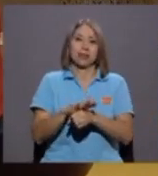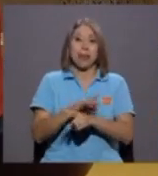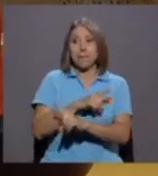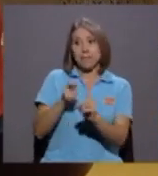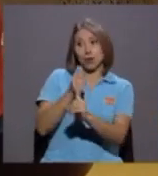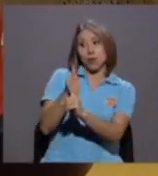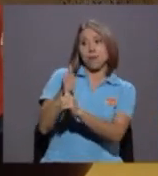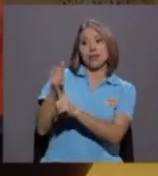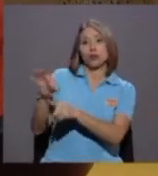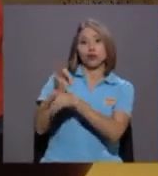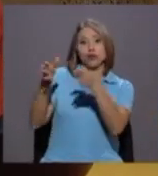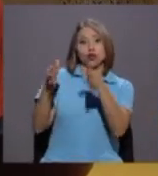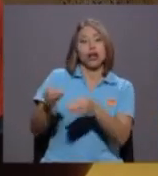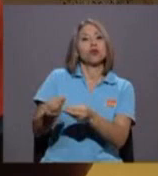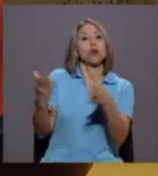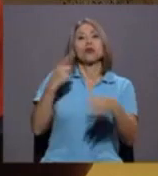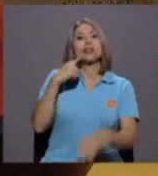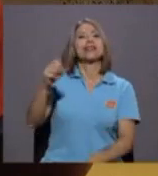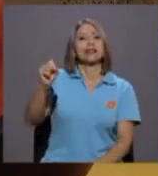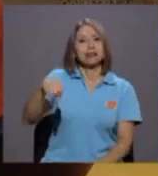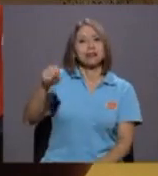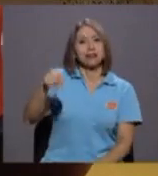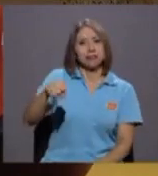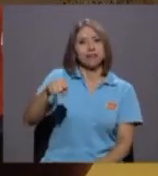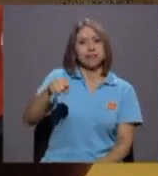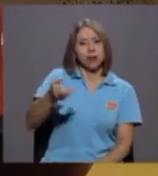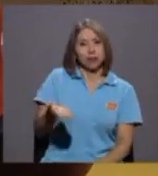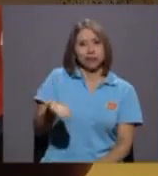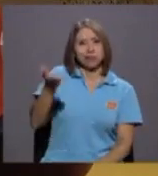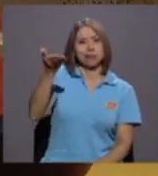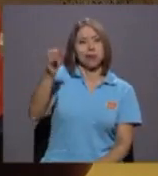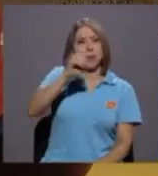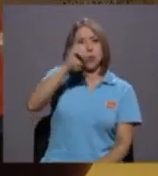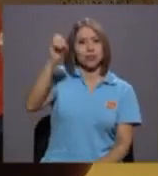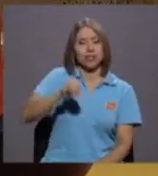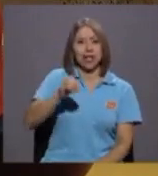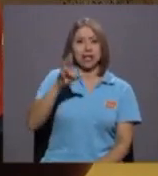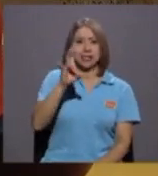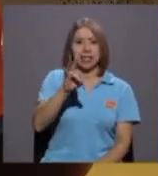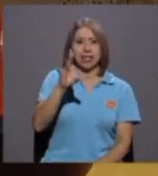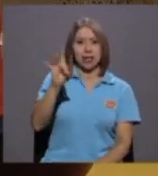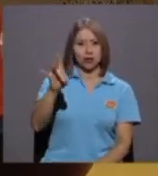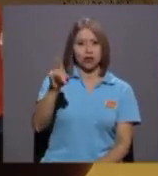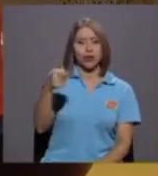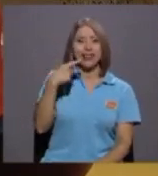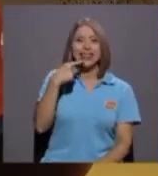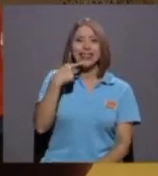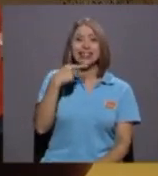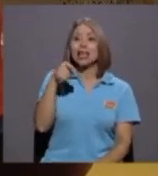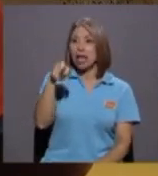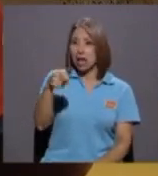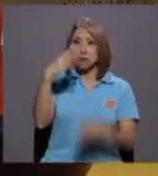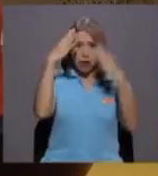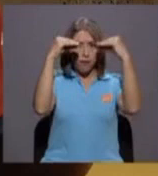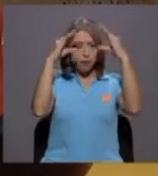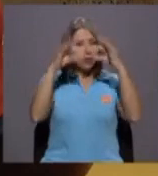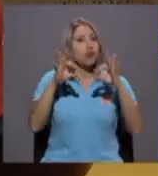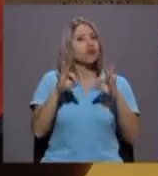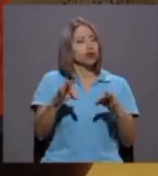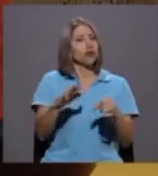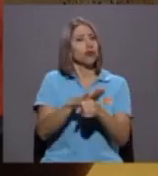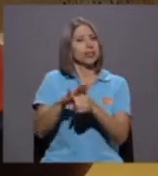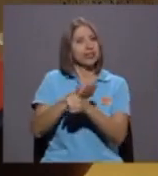sí, en un porcentaje muy alto del 78%, dicen que la información es suficiente y que es confiable.